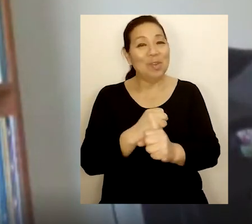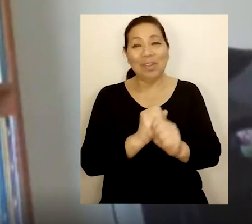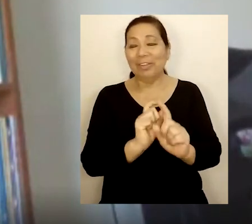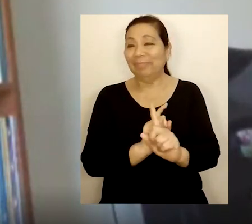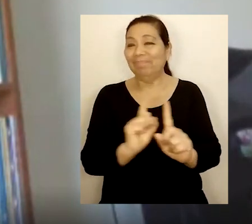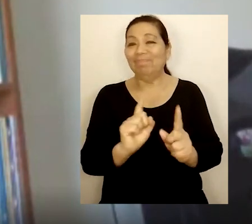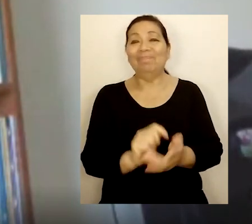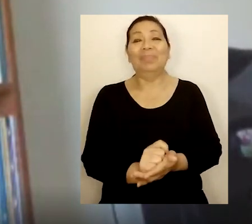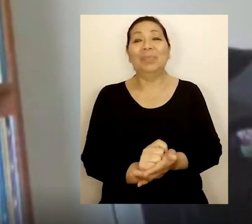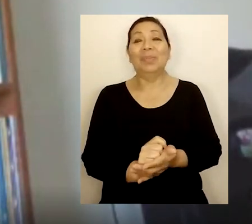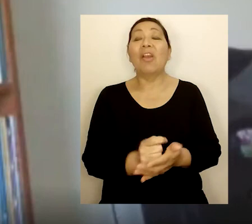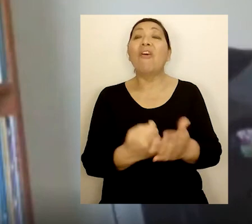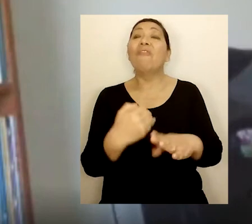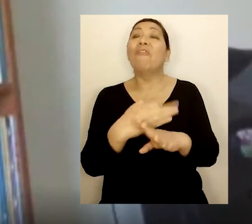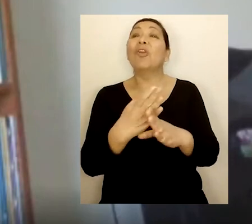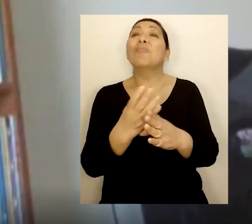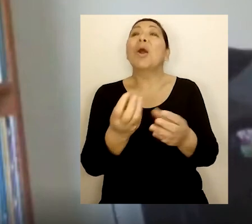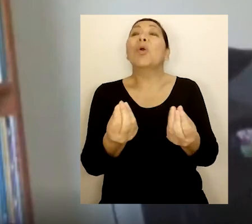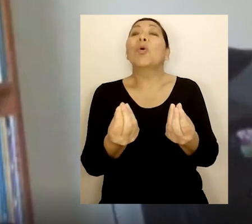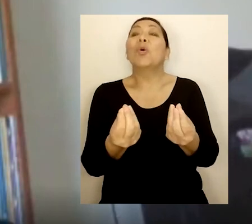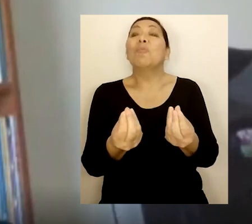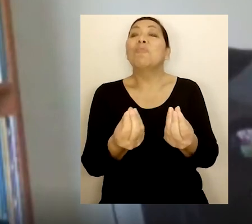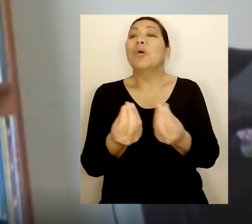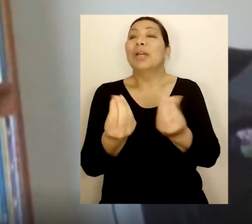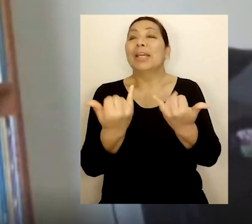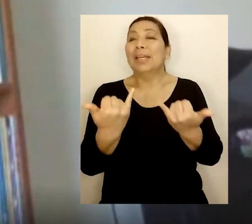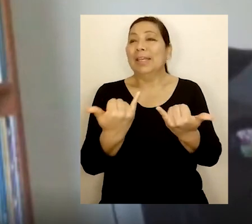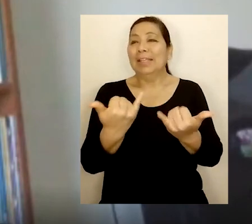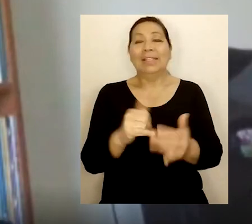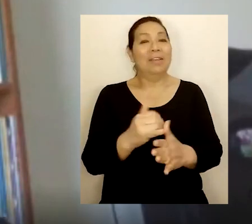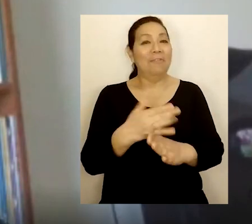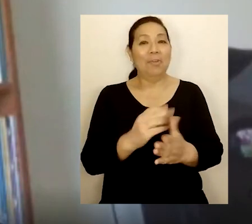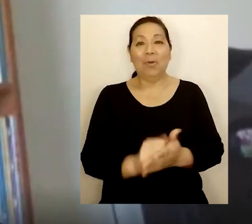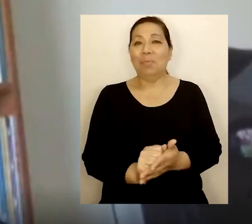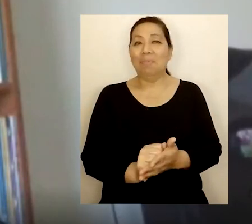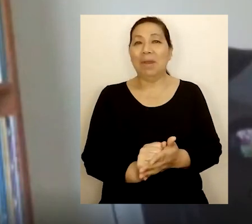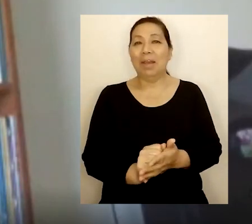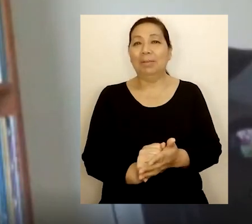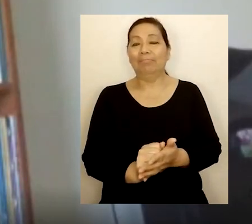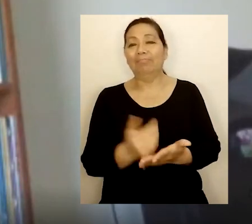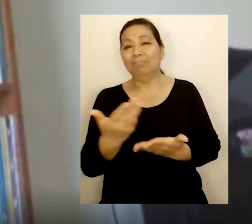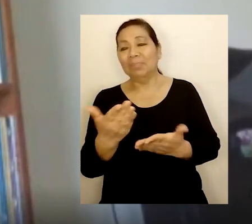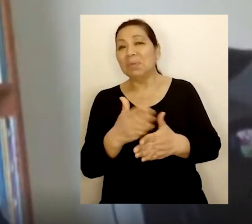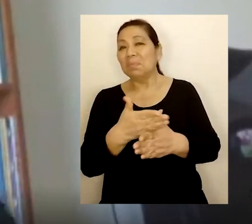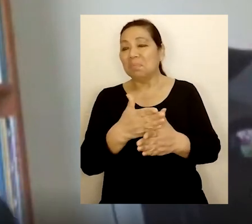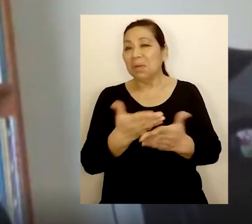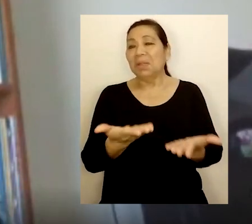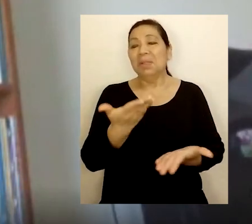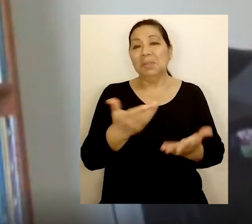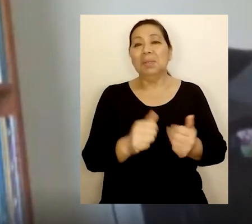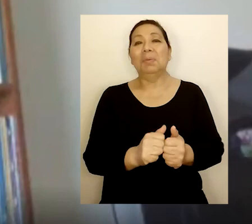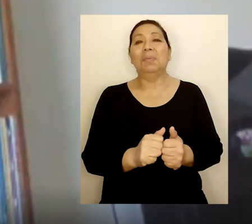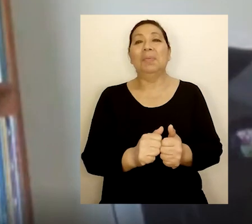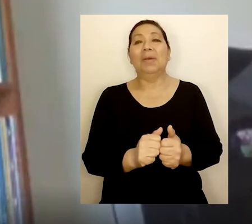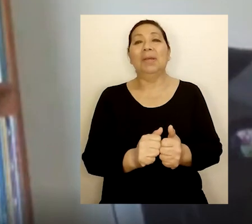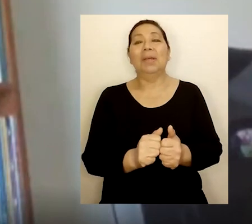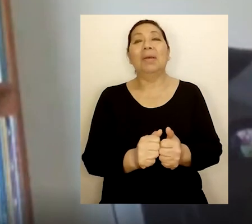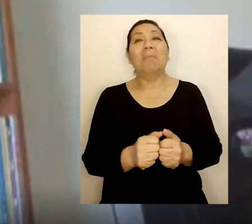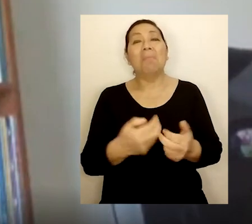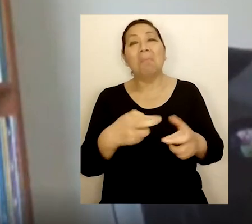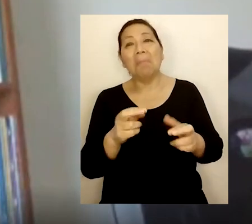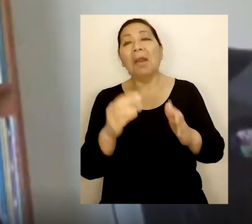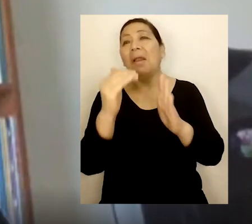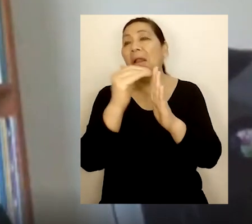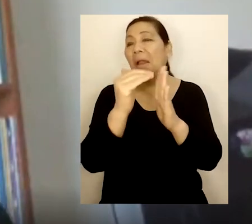cuenta el modo como se ejecutaron el delito, es decir, había participación de